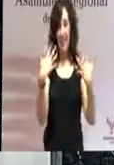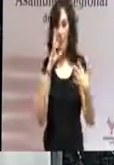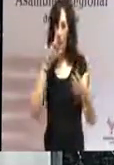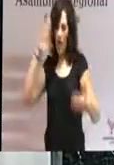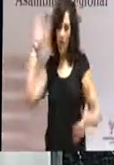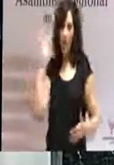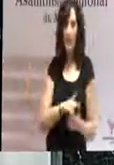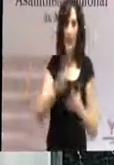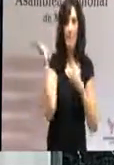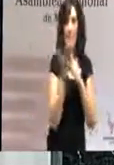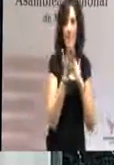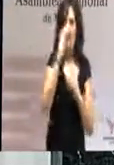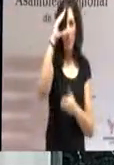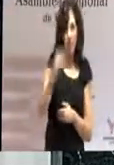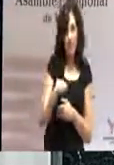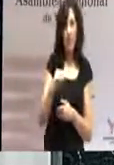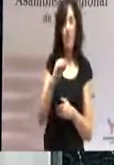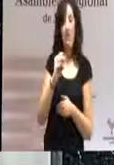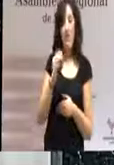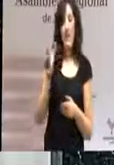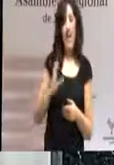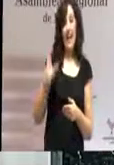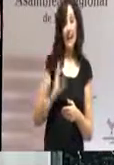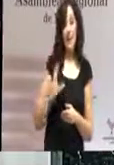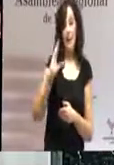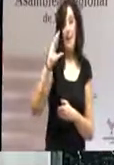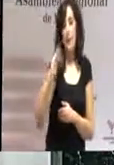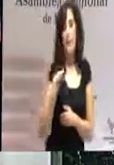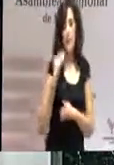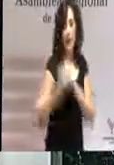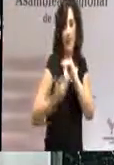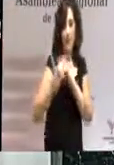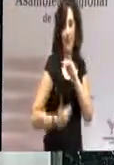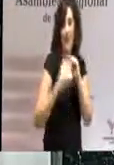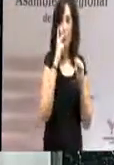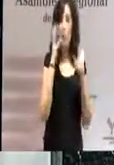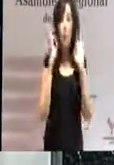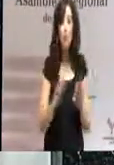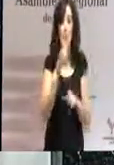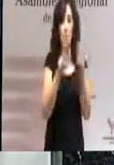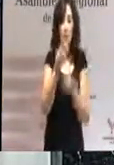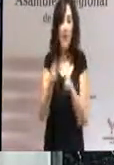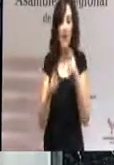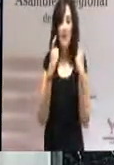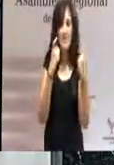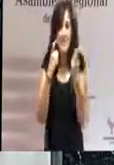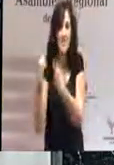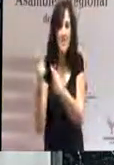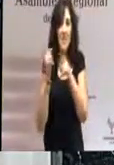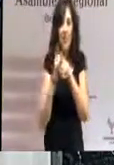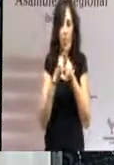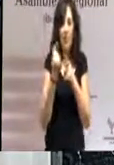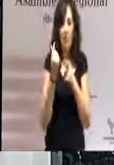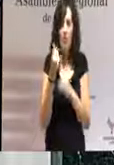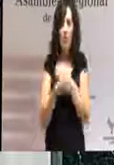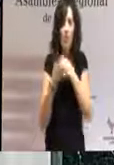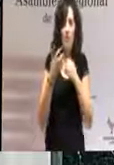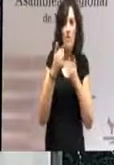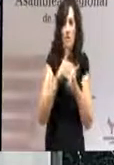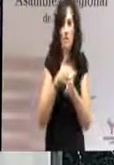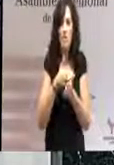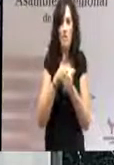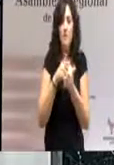y han rebajado el umbral de renta justo cuando precisamente las personas más necesitadas más lo necesitan. Hay que